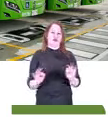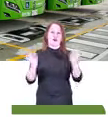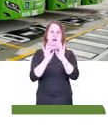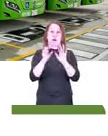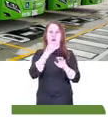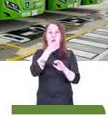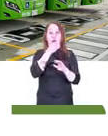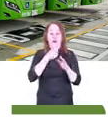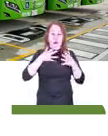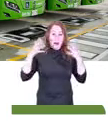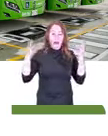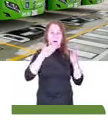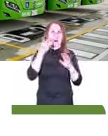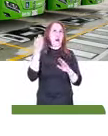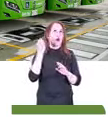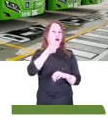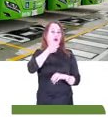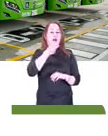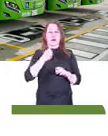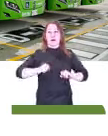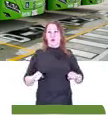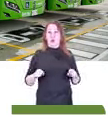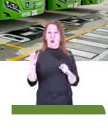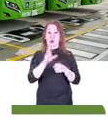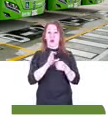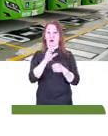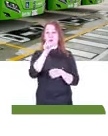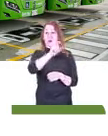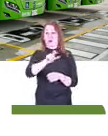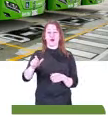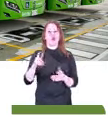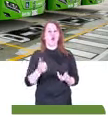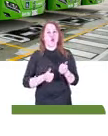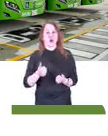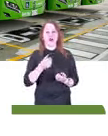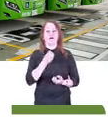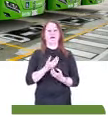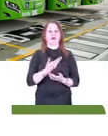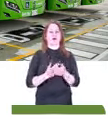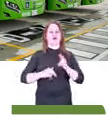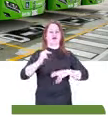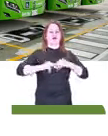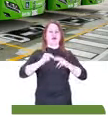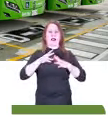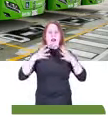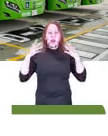noticia, la mejor noticia que pueden recibir los bogotanos hoy, es que tenemos obras de infraestructura grandes